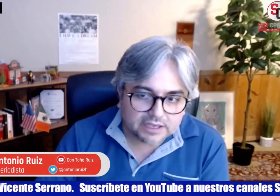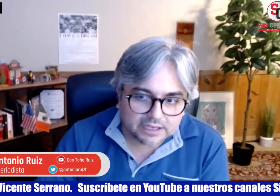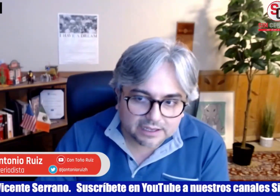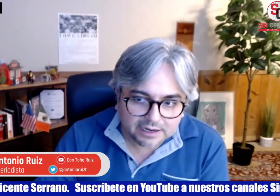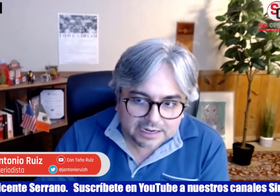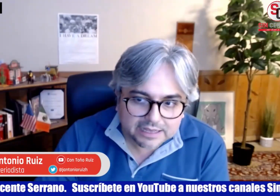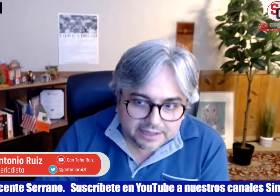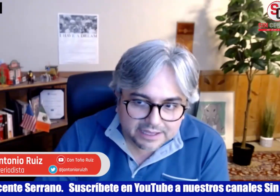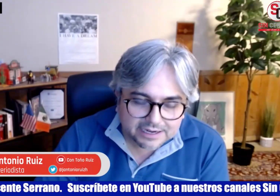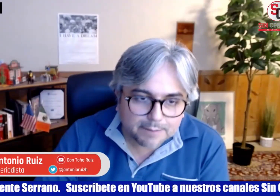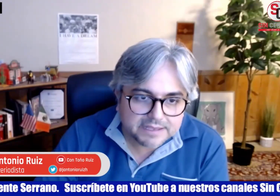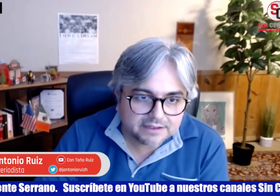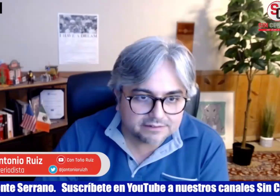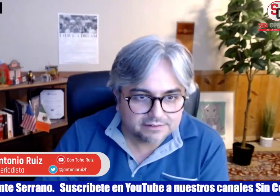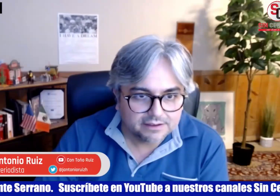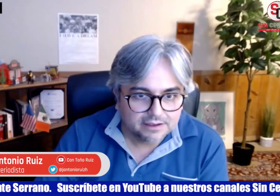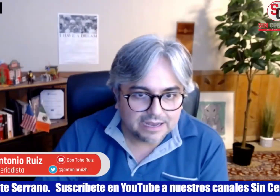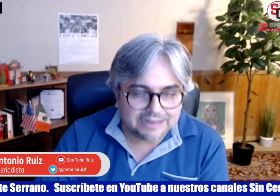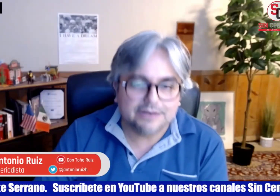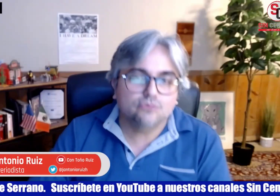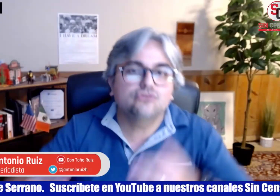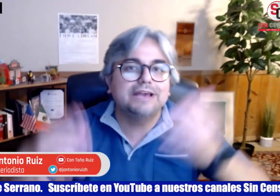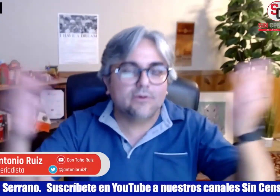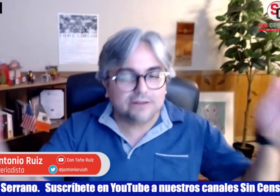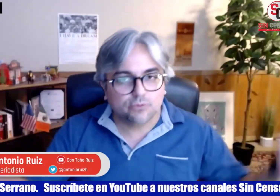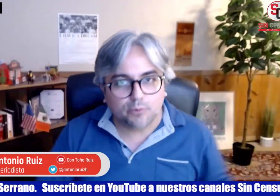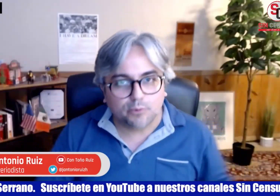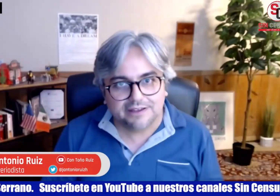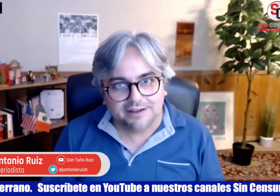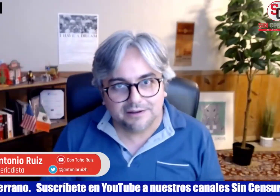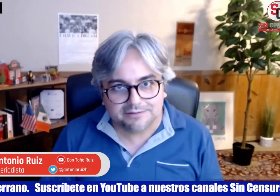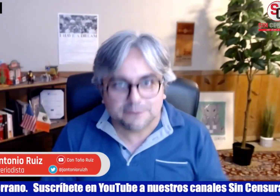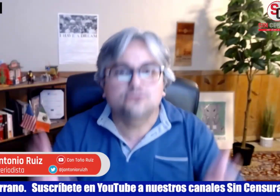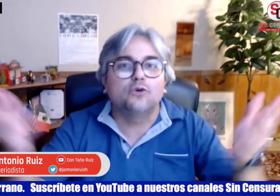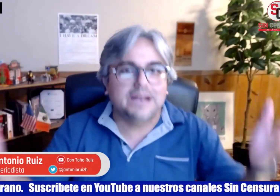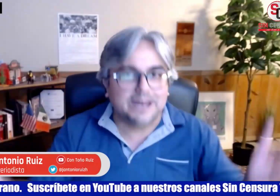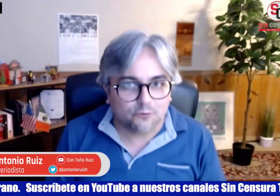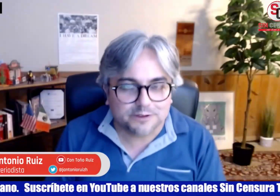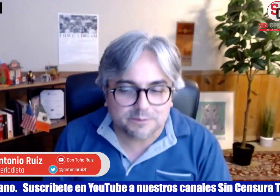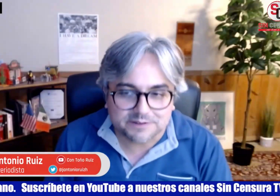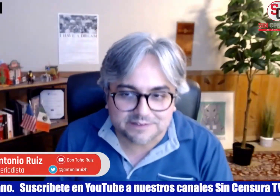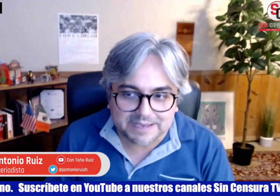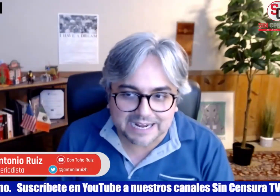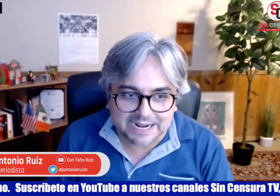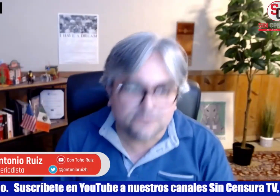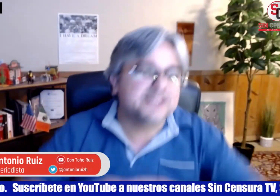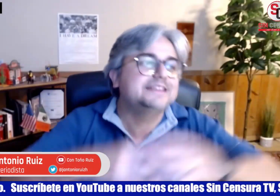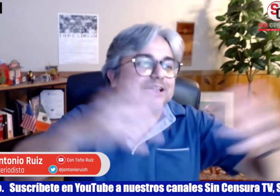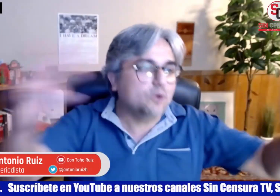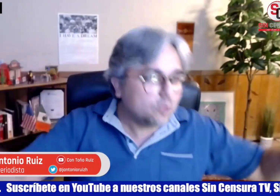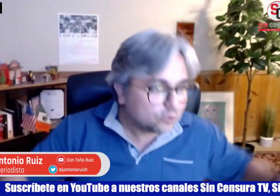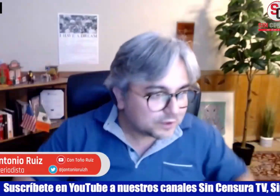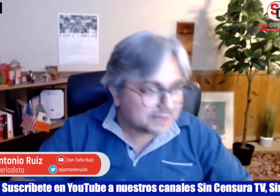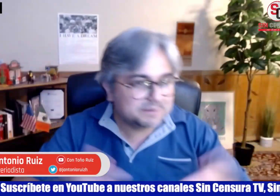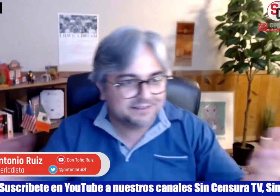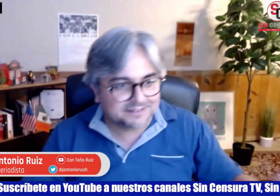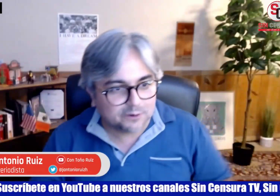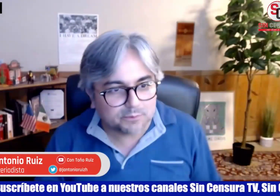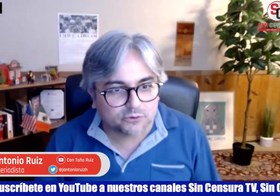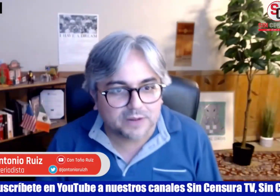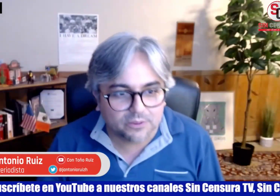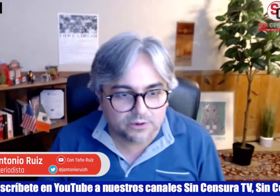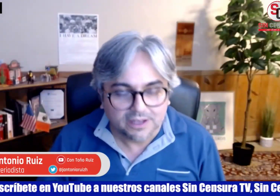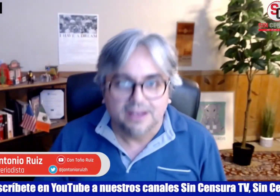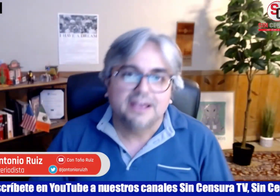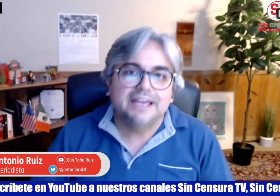luego de que Reinaide Ramírez, al denunciar una supuesta censura en la conferencia de prensa mañanera frente a todos, frente al presidente